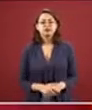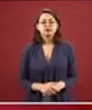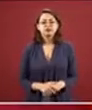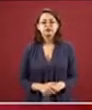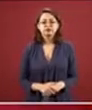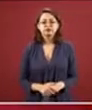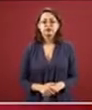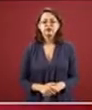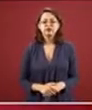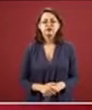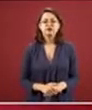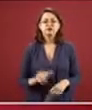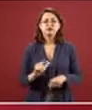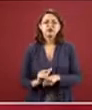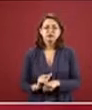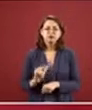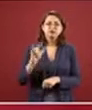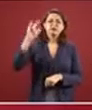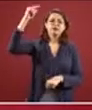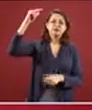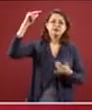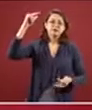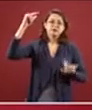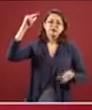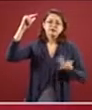y lo bajaban en Toluca.